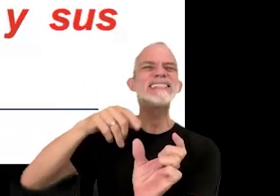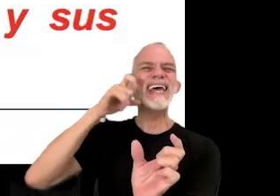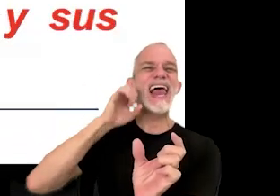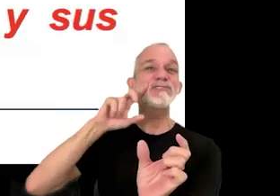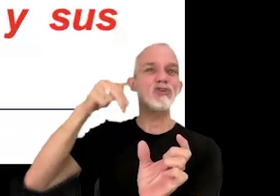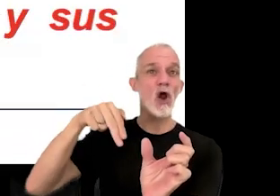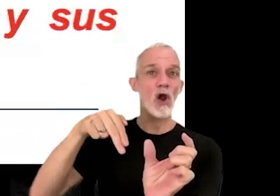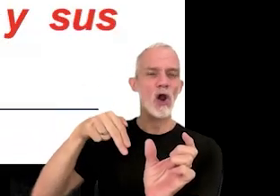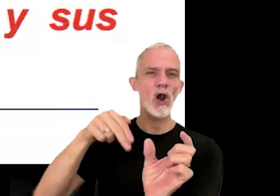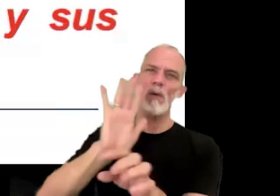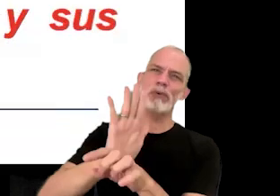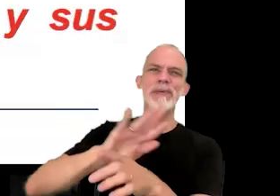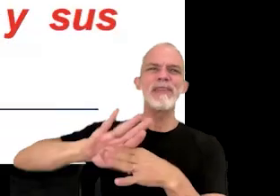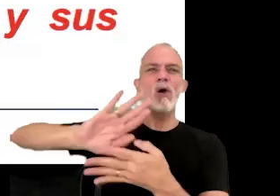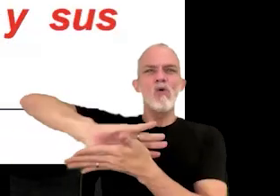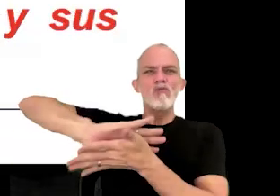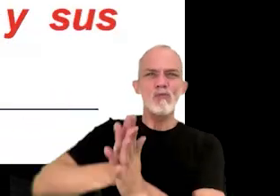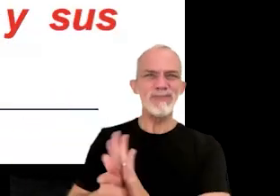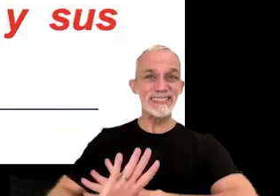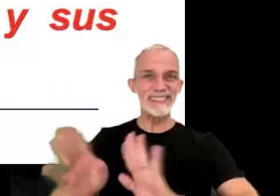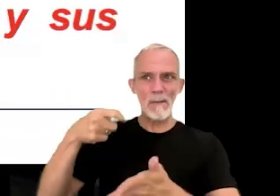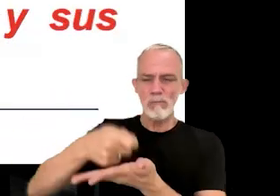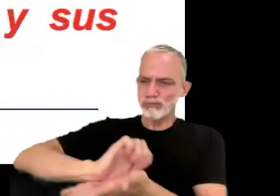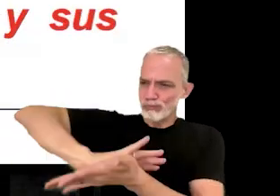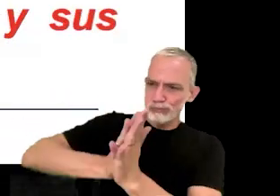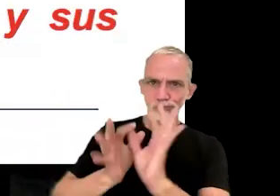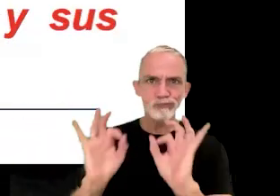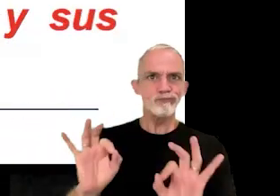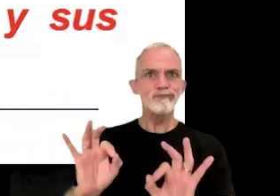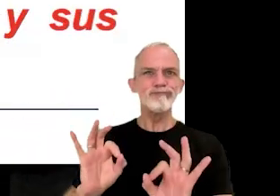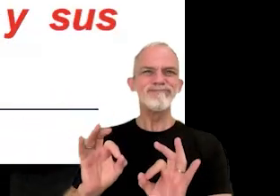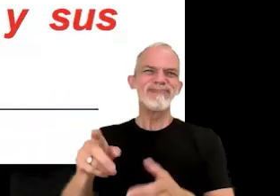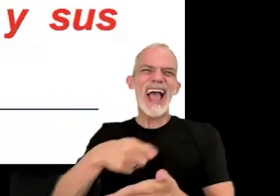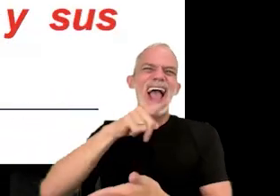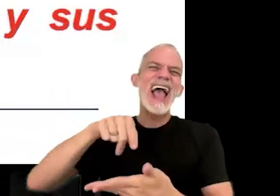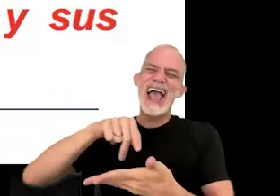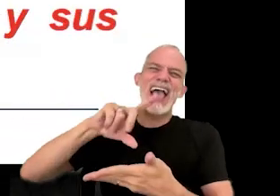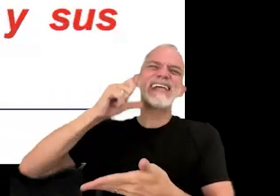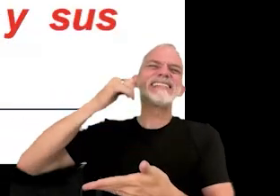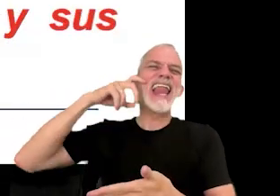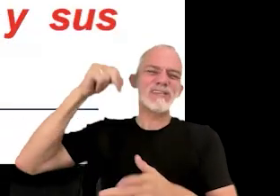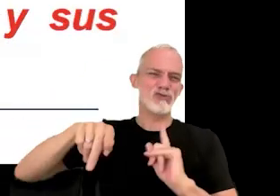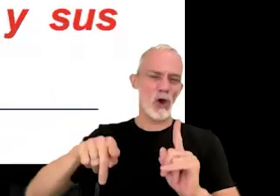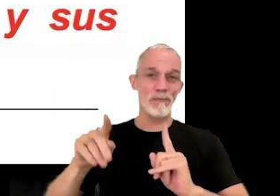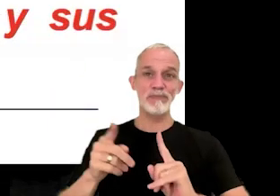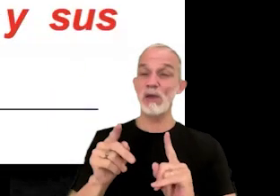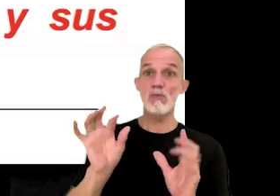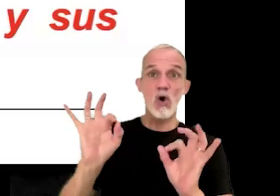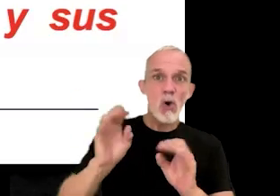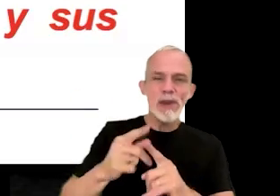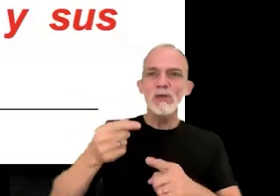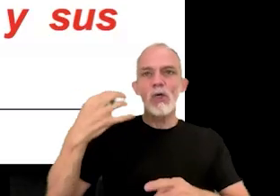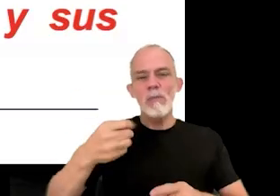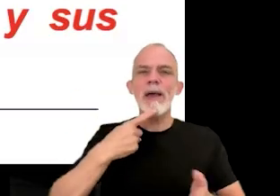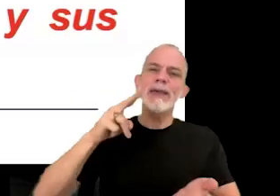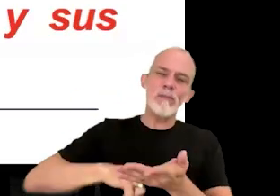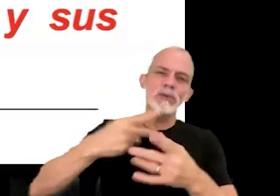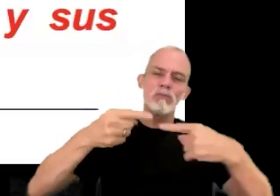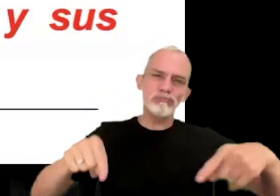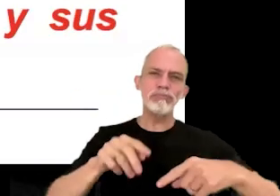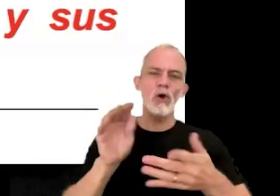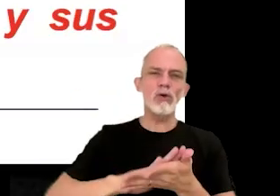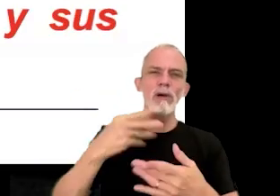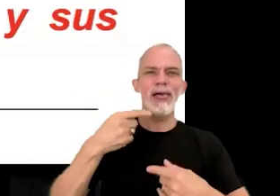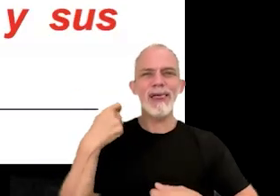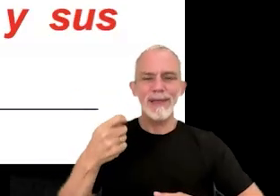evitar todo este tipo de problemática que estaba asociada a esto. Dice, total o parcial de obligaciones tributarias sobre los recursos de la seguridad social,